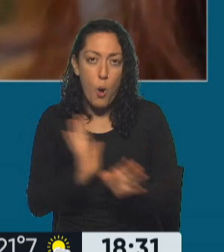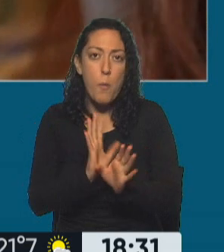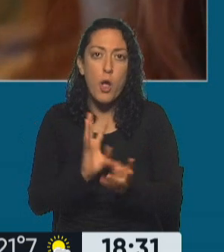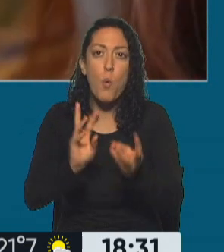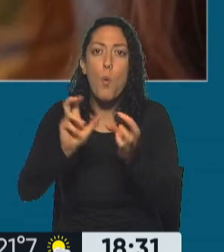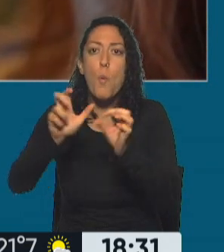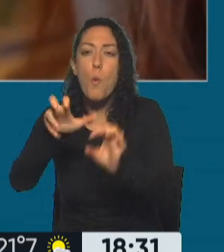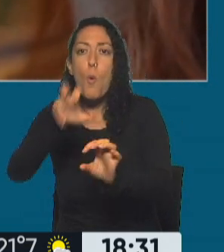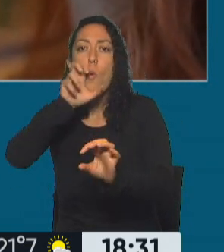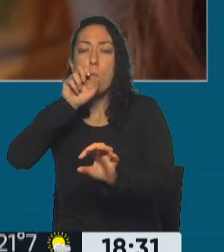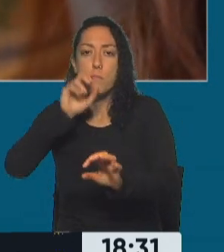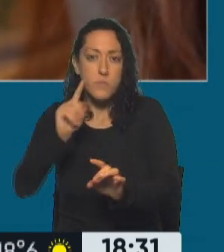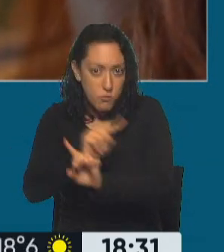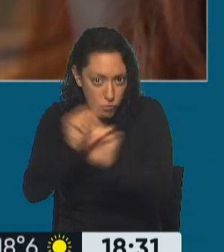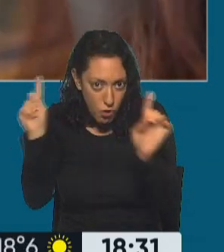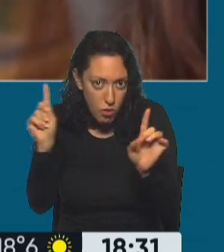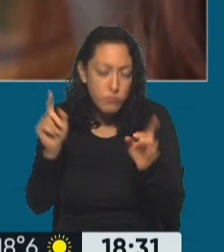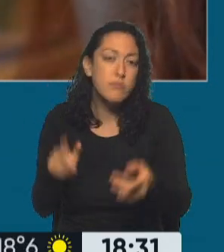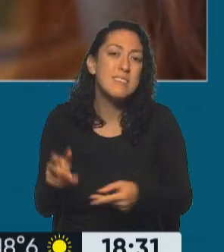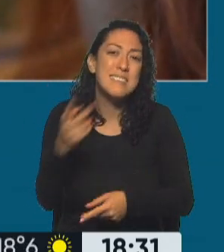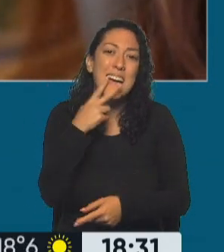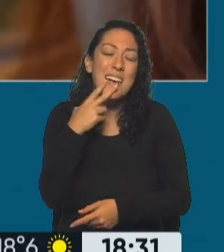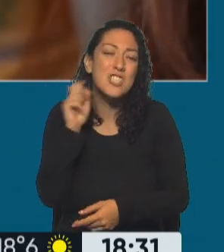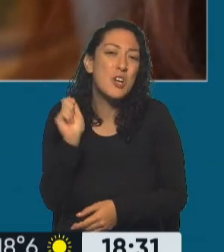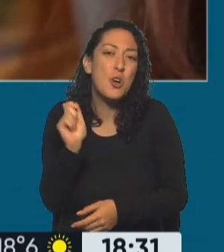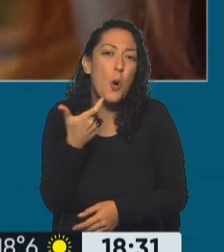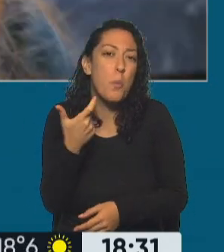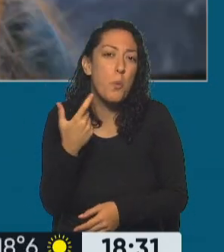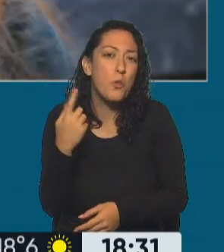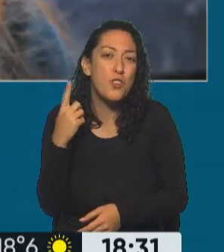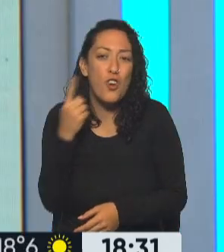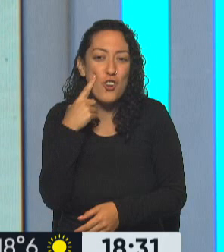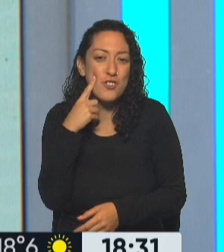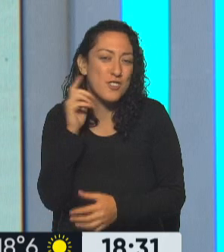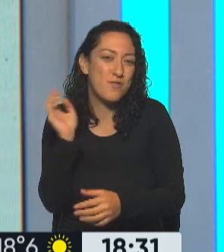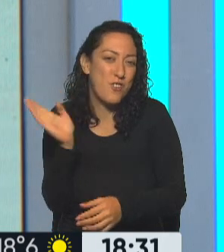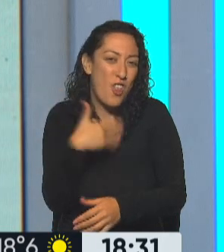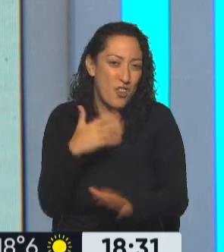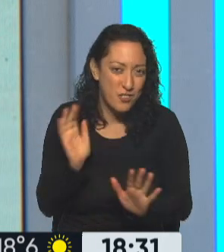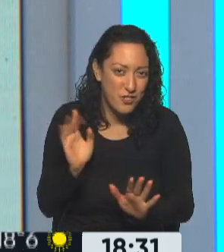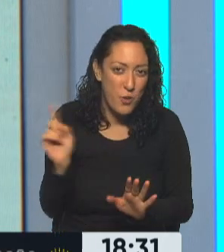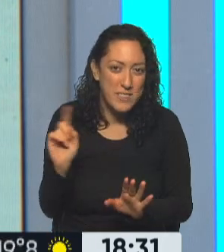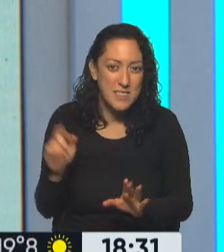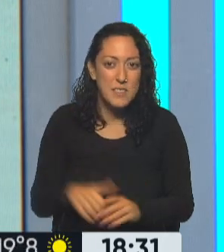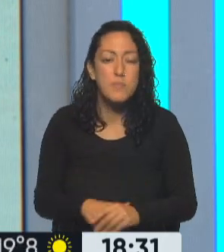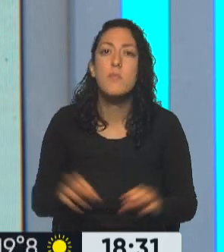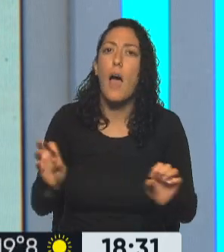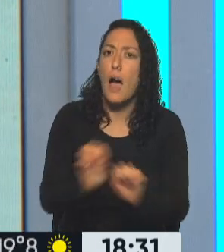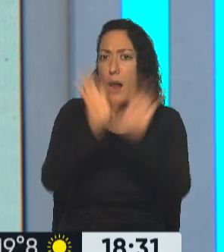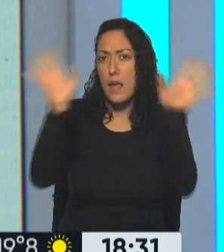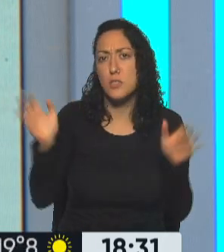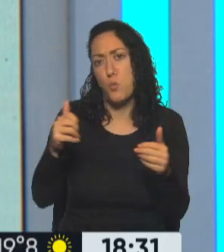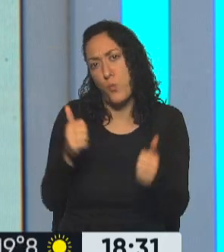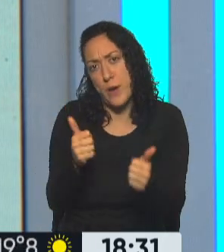humo quemado. Claro, que el cigarrillo común estándar que conocemos históricamente. Sí. Ahora, qué bueno que aclares esto y que